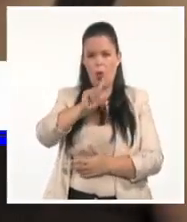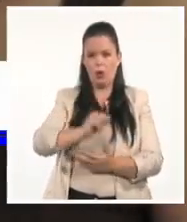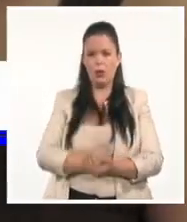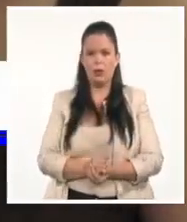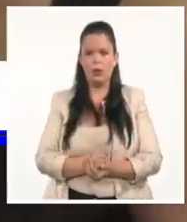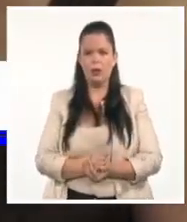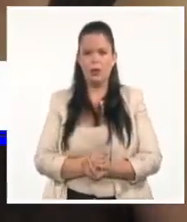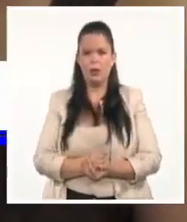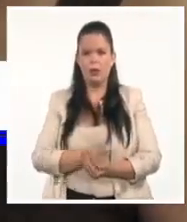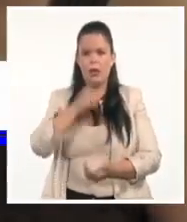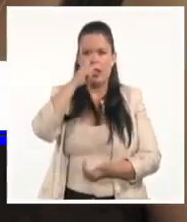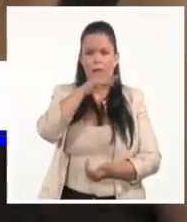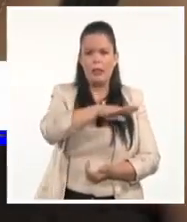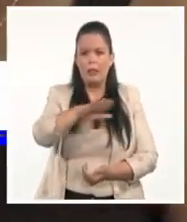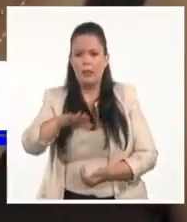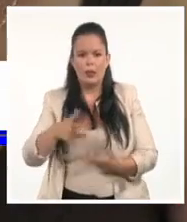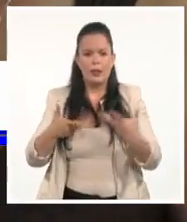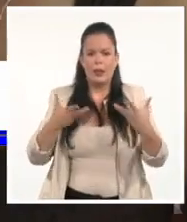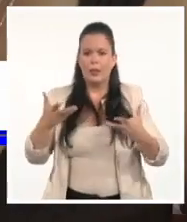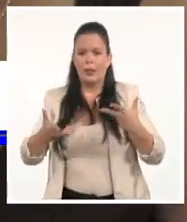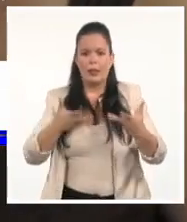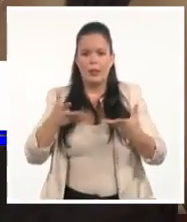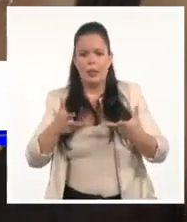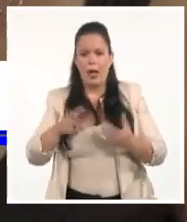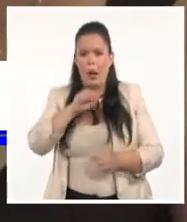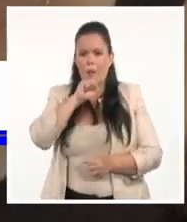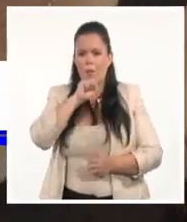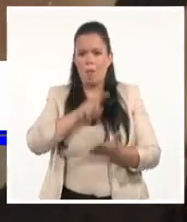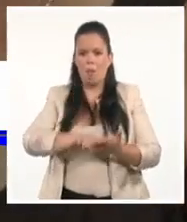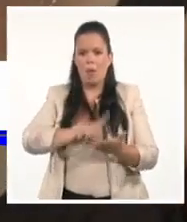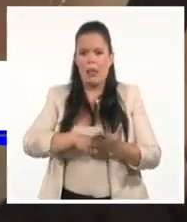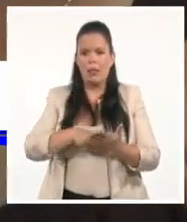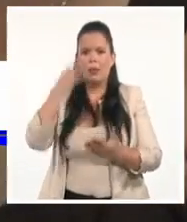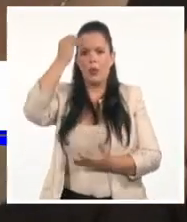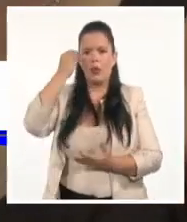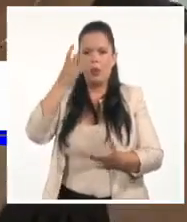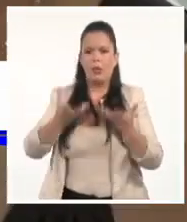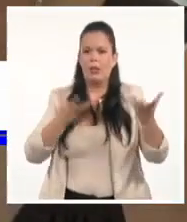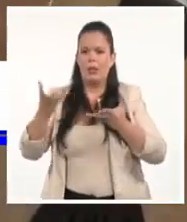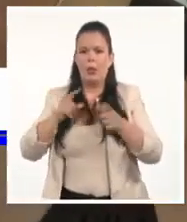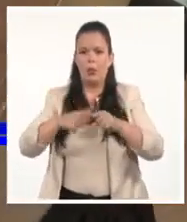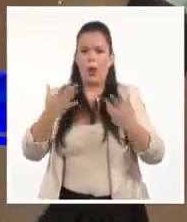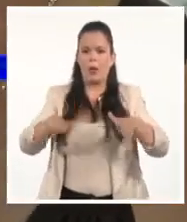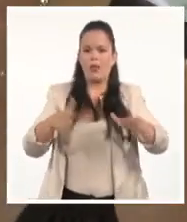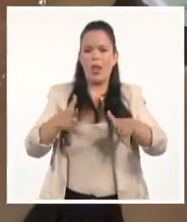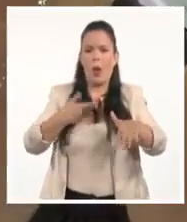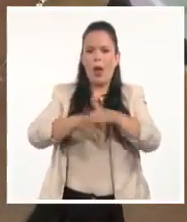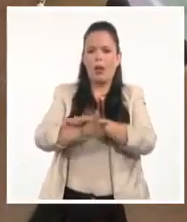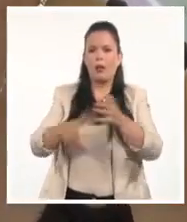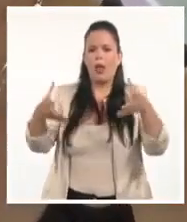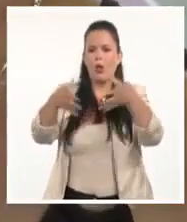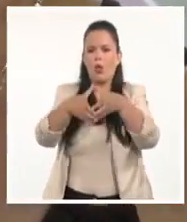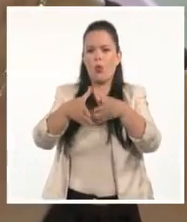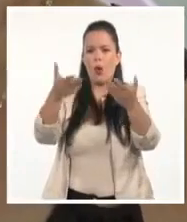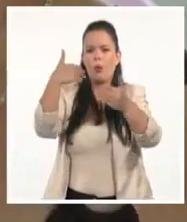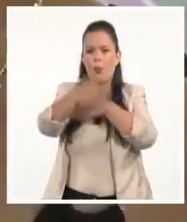mundo preocupado porque estábamos aquí adentro trancados y que se fuera a formar algún problema aquí adentro del hospital. Fue un mal momento porque todo el mundo